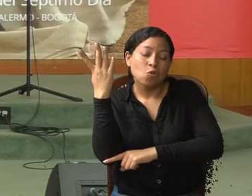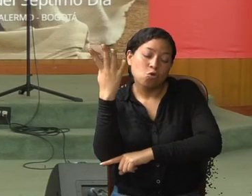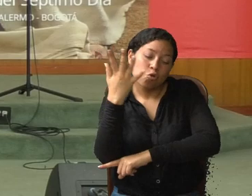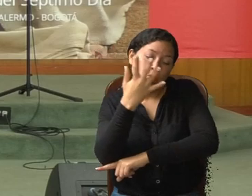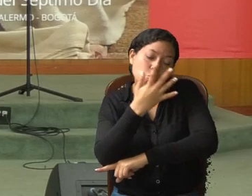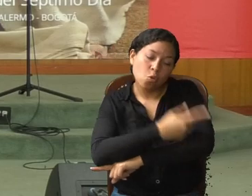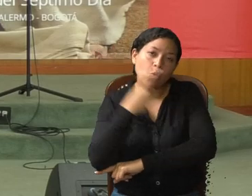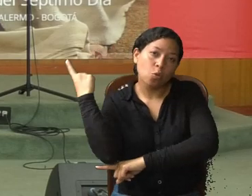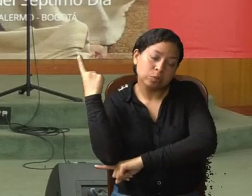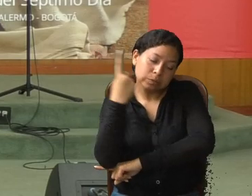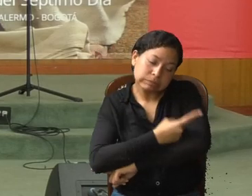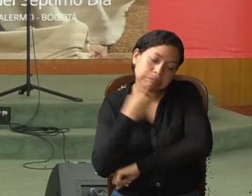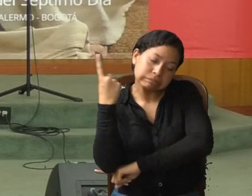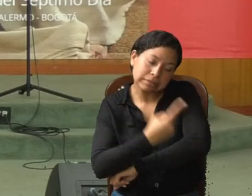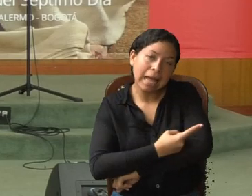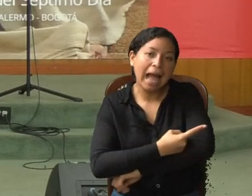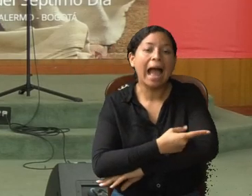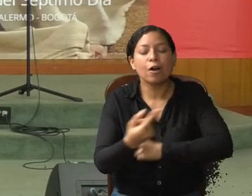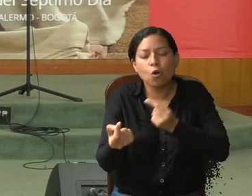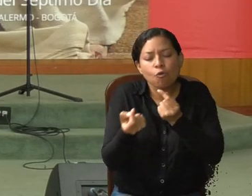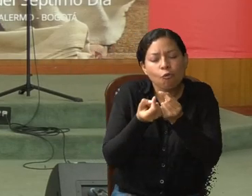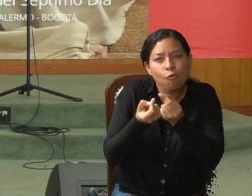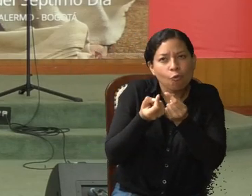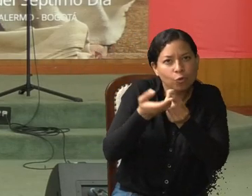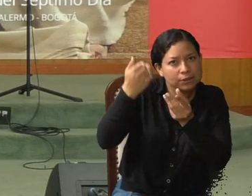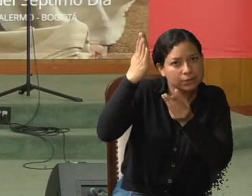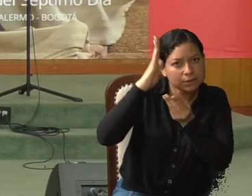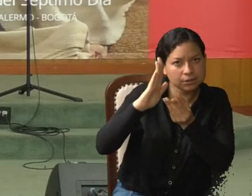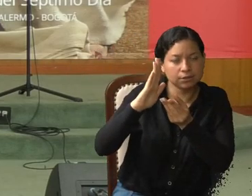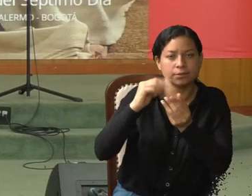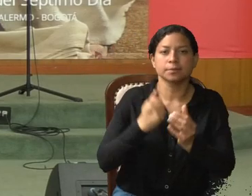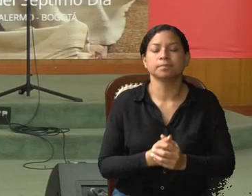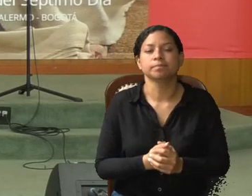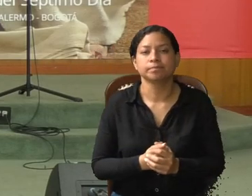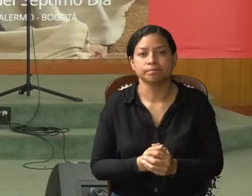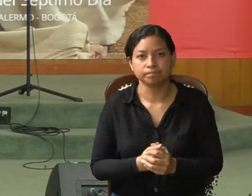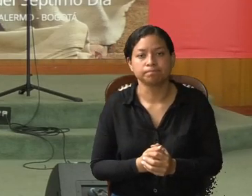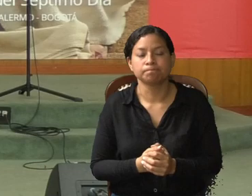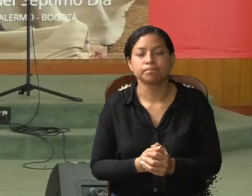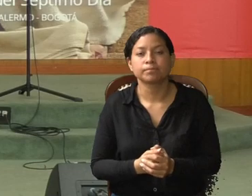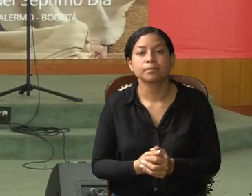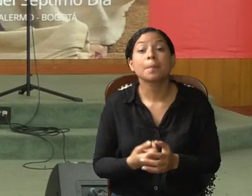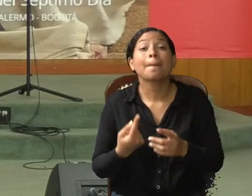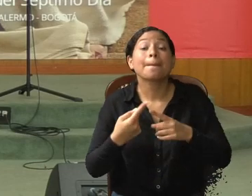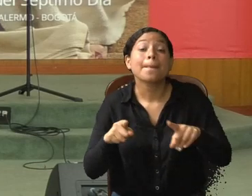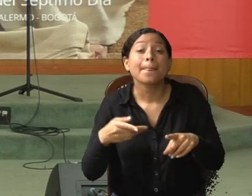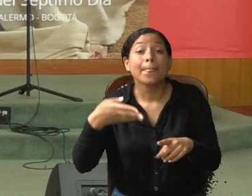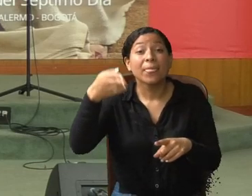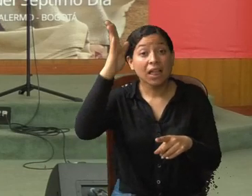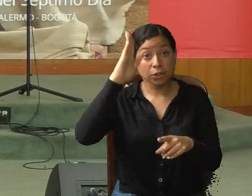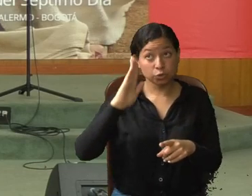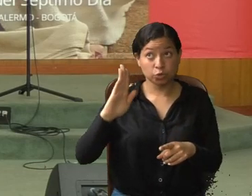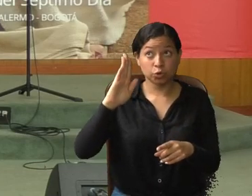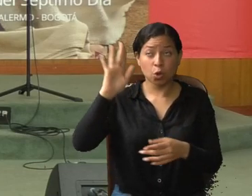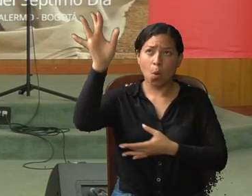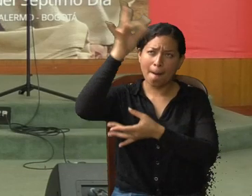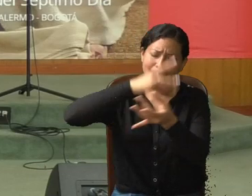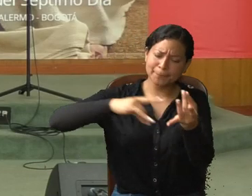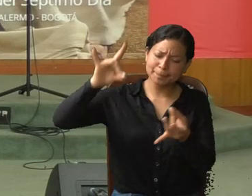más a Él y para llegar a un estado de perfección, que es el estado de Dios. Sin embargo, Dios es perfecto, Dios